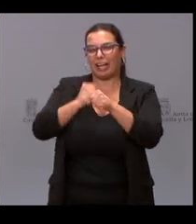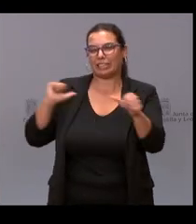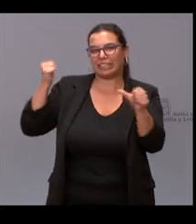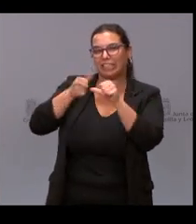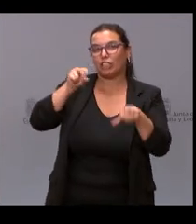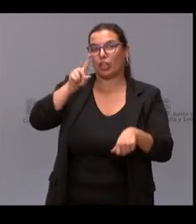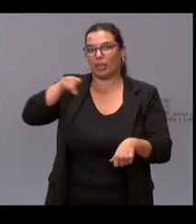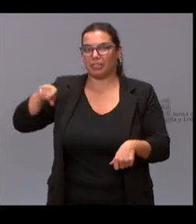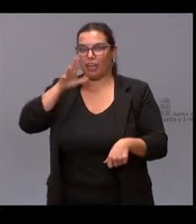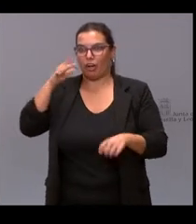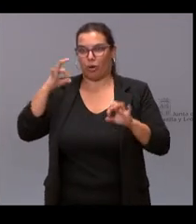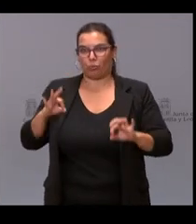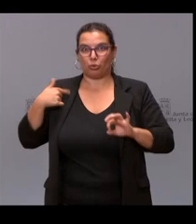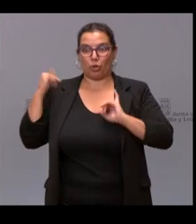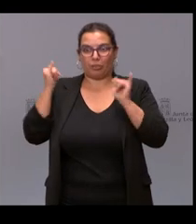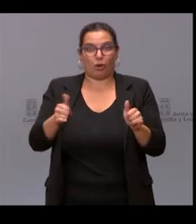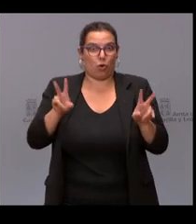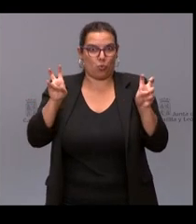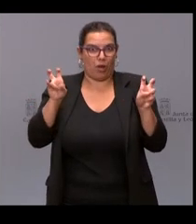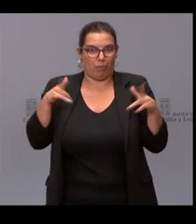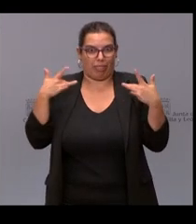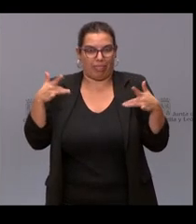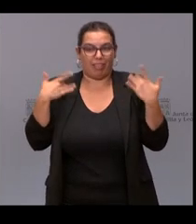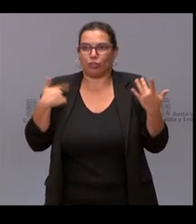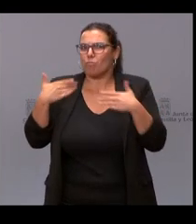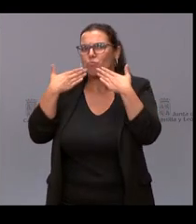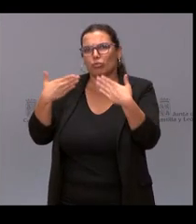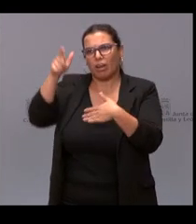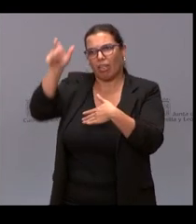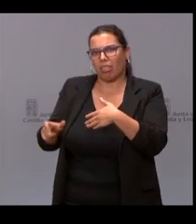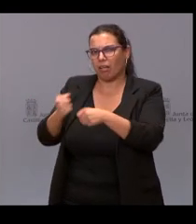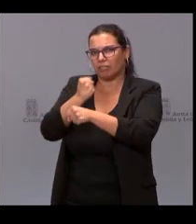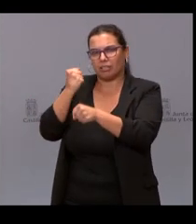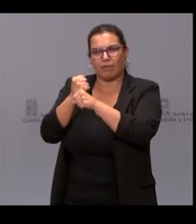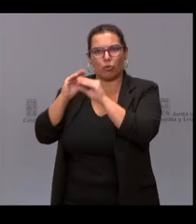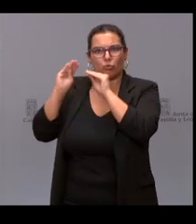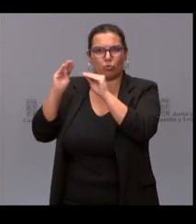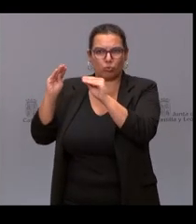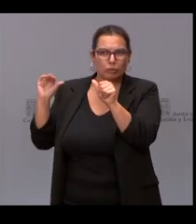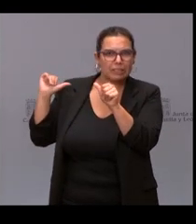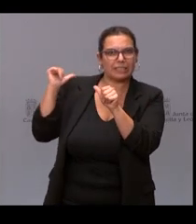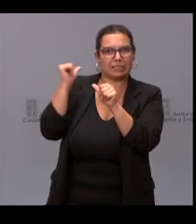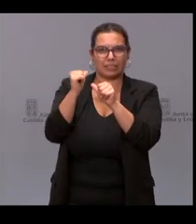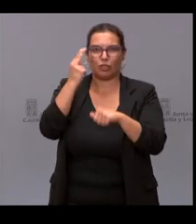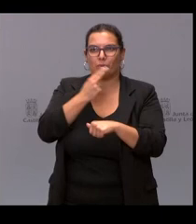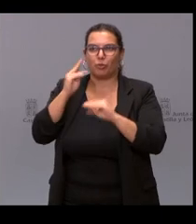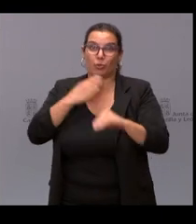Yo vengo aquí de nuevas, o sea que estoy muy, muy agradecida al compromiso de Nikki y encantada de estar aquí con ustedes.